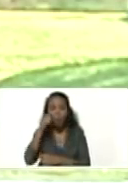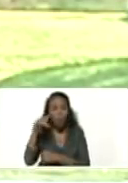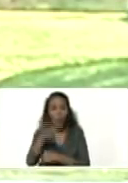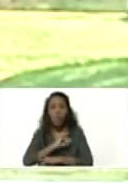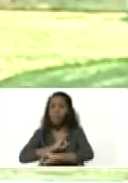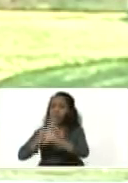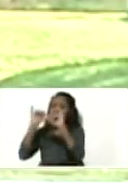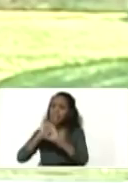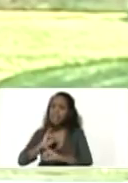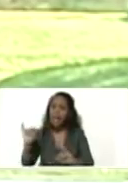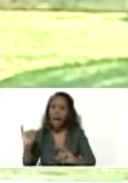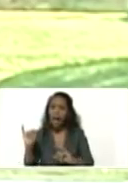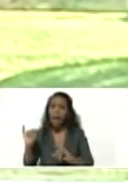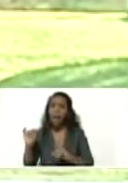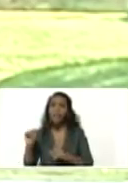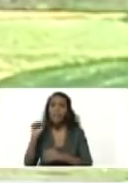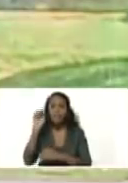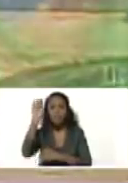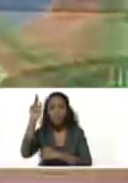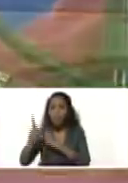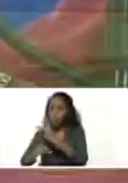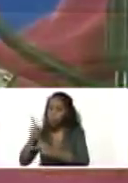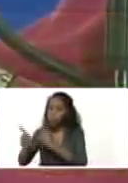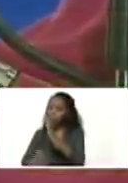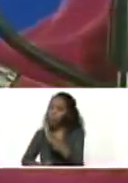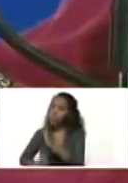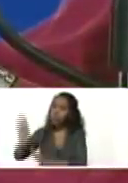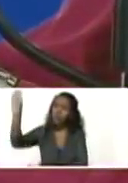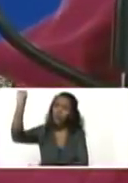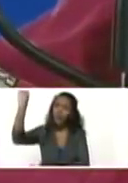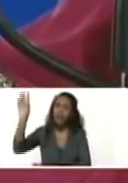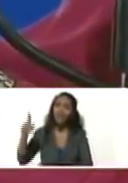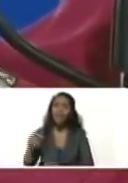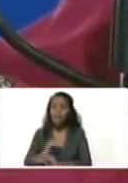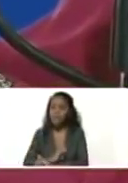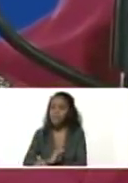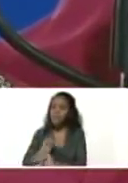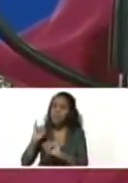felicidad, de prosperidad, de progreso y recuperación definitiva,